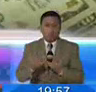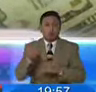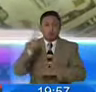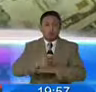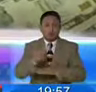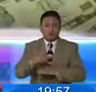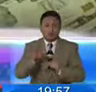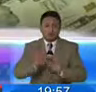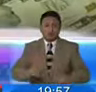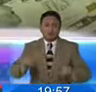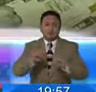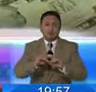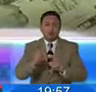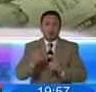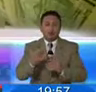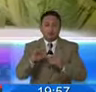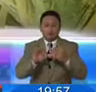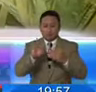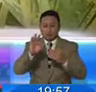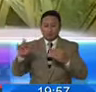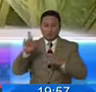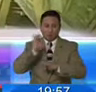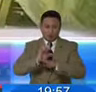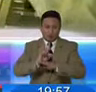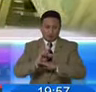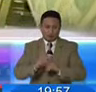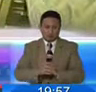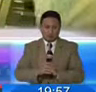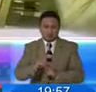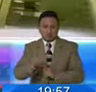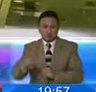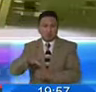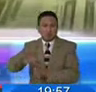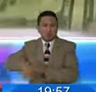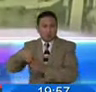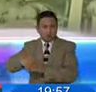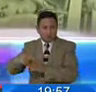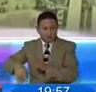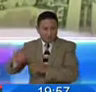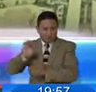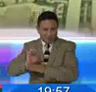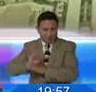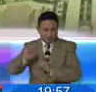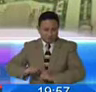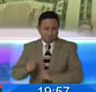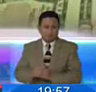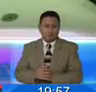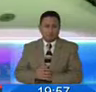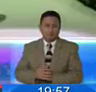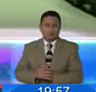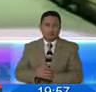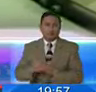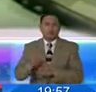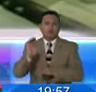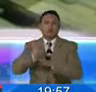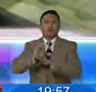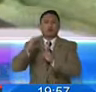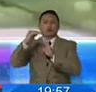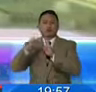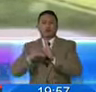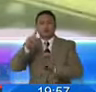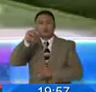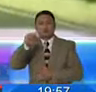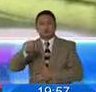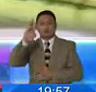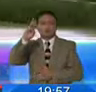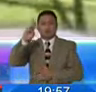la cifra de proyección de crecimiento para el Ecuador. Y según el fondo, este año el Ecuador decrecerá en el